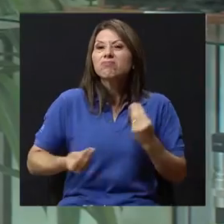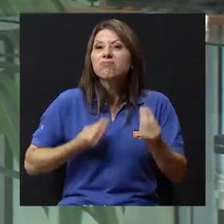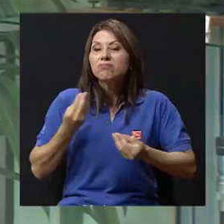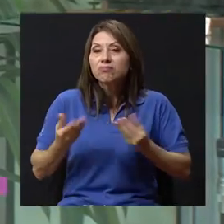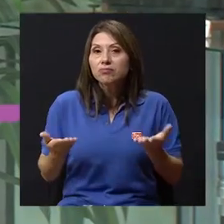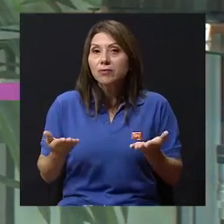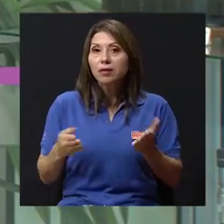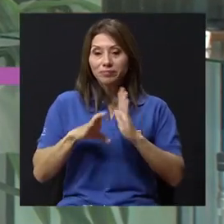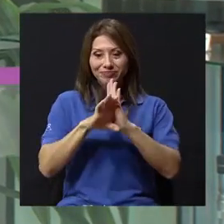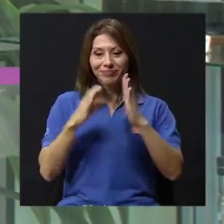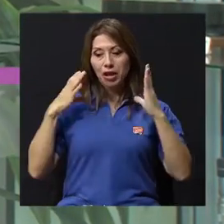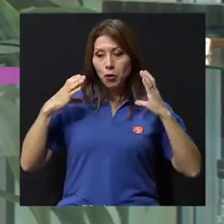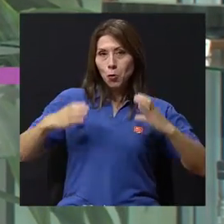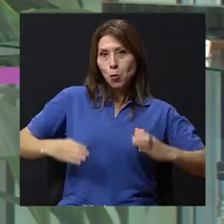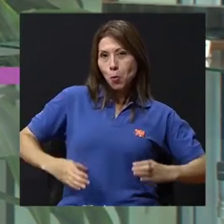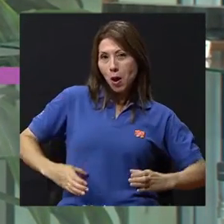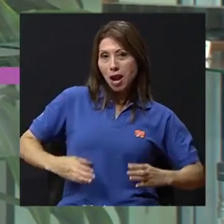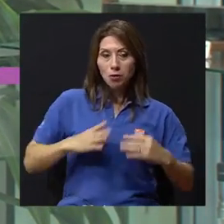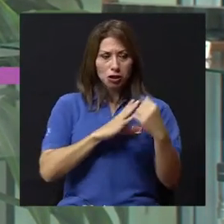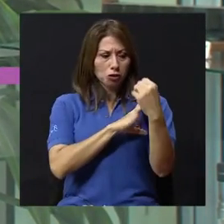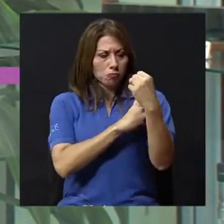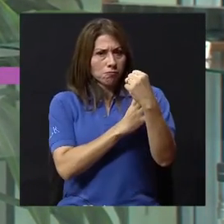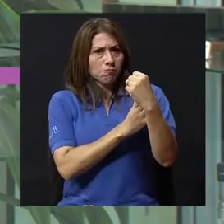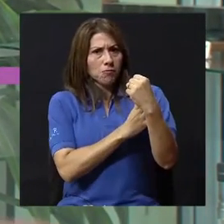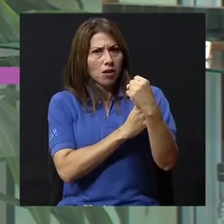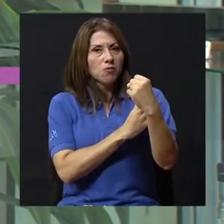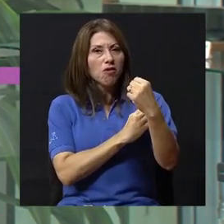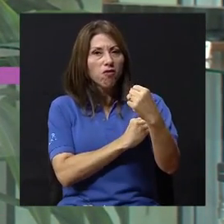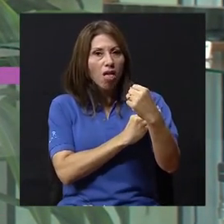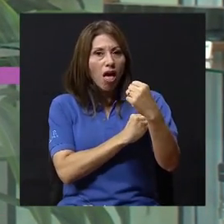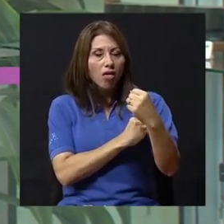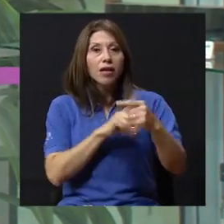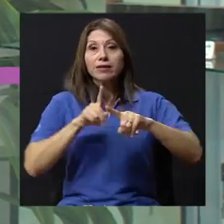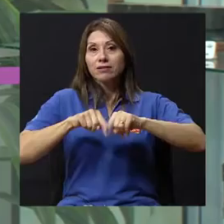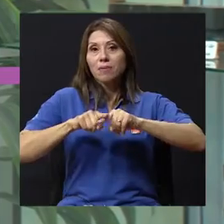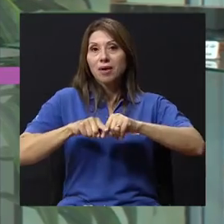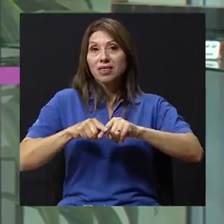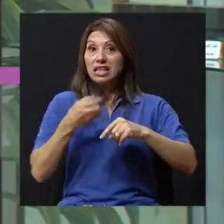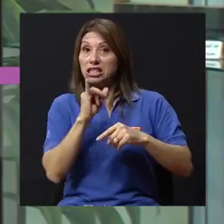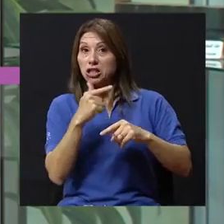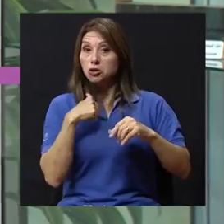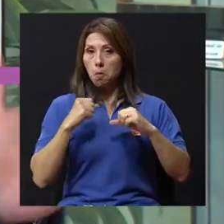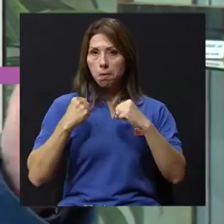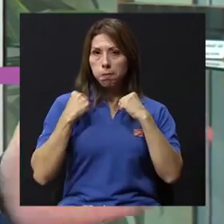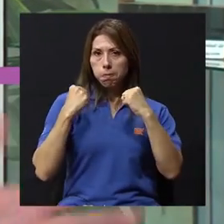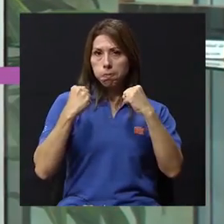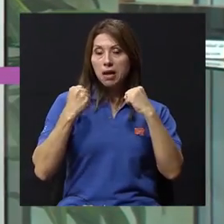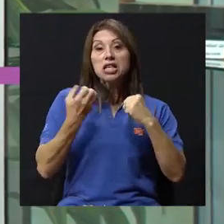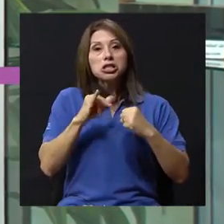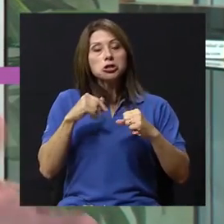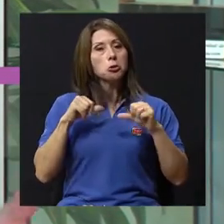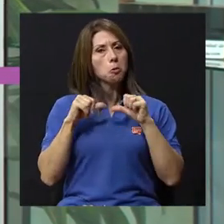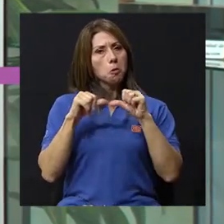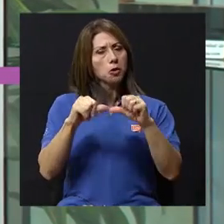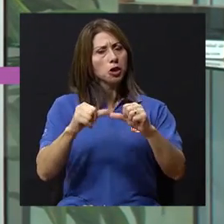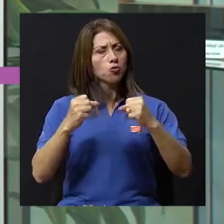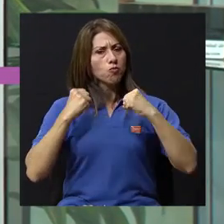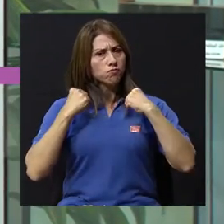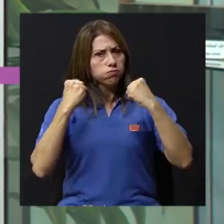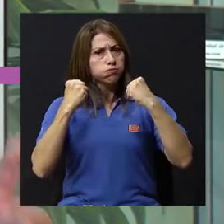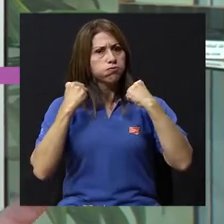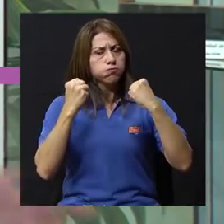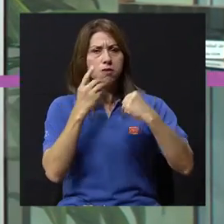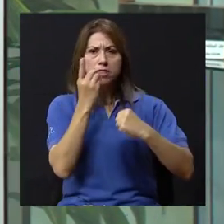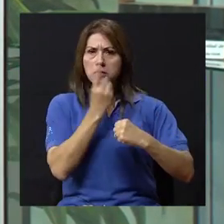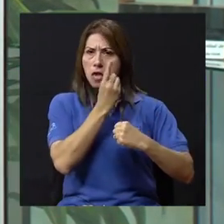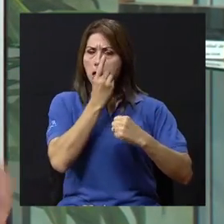resumen? Esto del cuerpo, que si se pone más flácido, no, depende de qué tanto ejercicio esté haciendo. Si he mantenido siempre un buen ejercicio y una